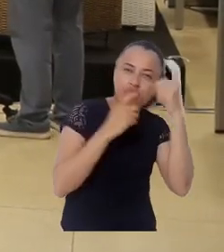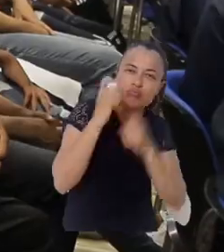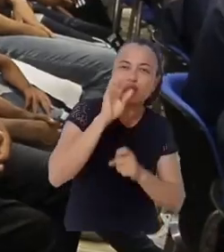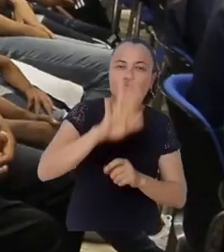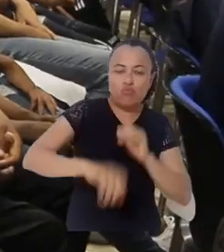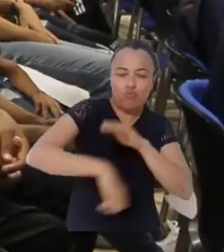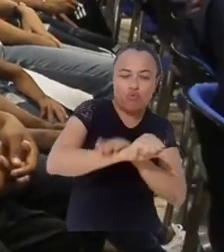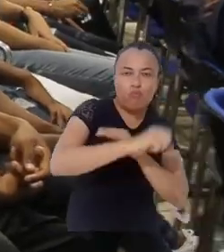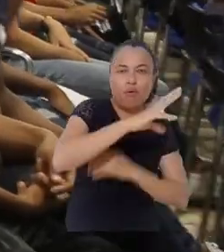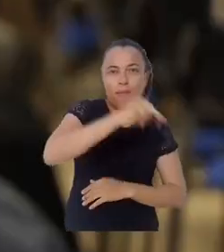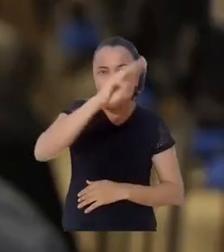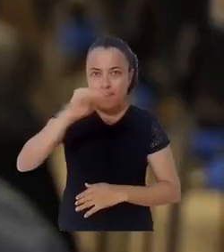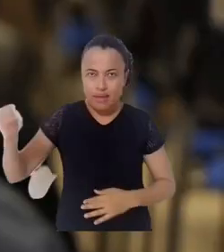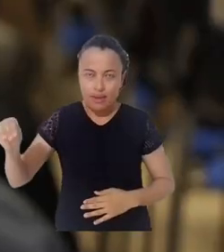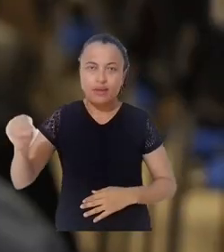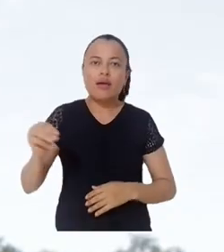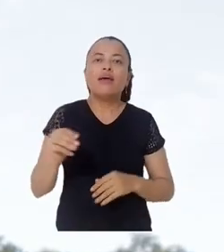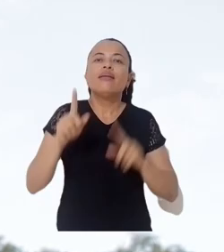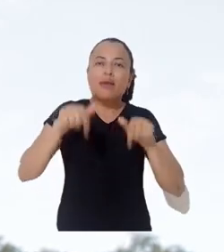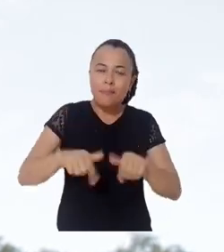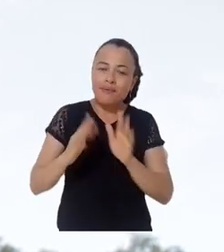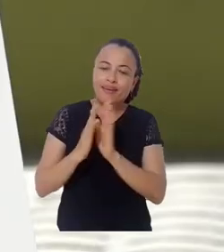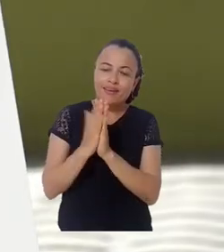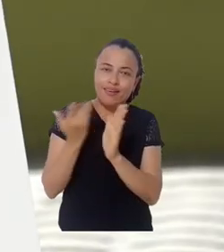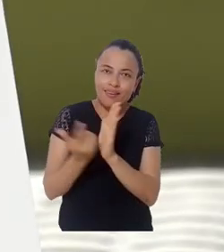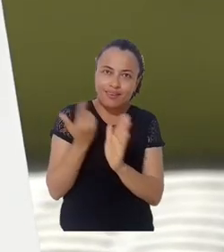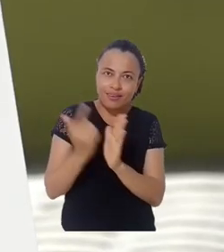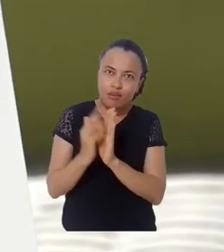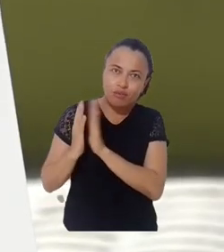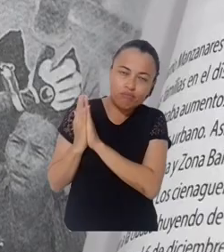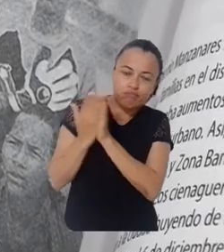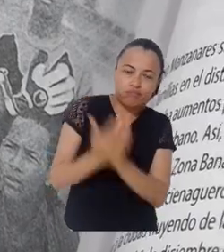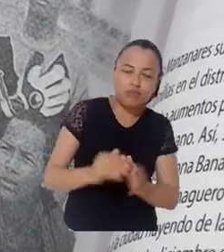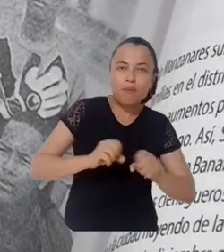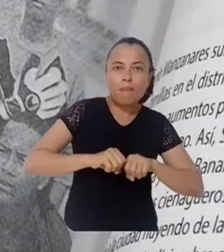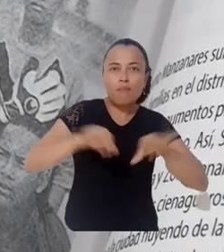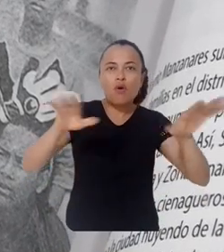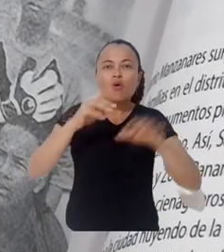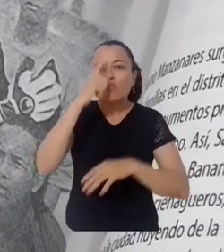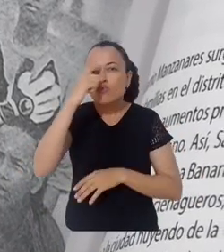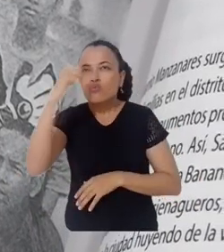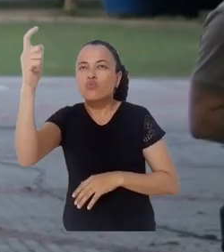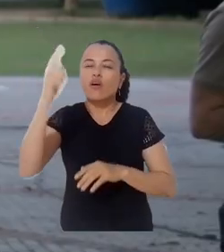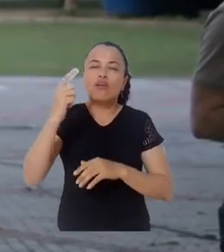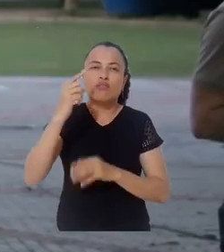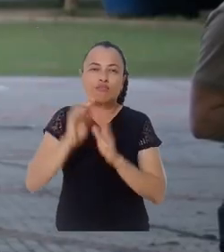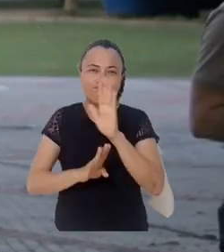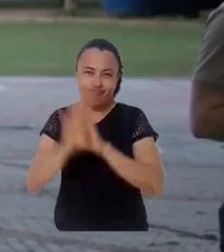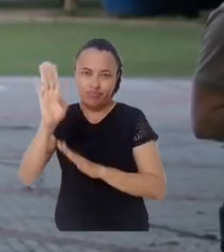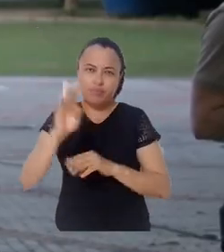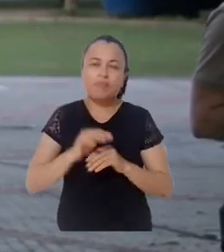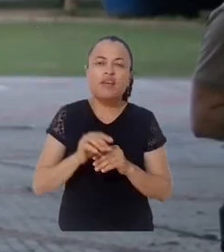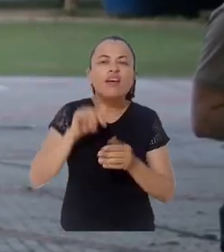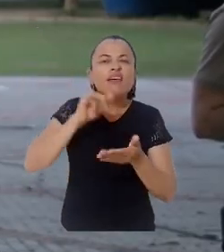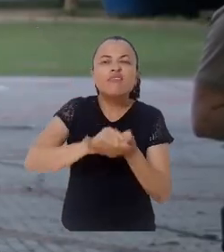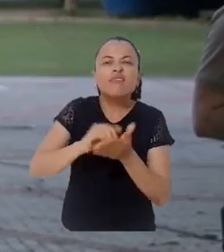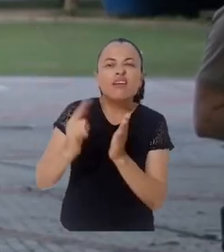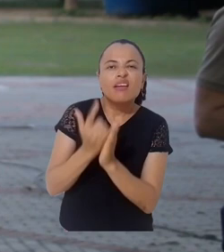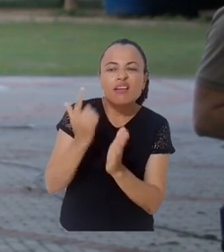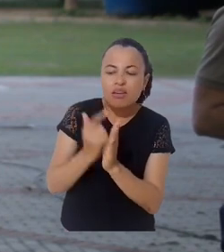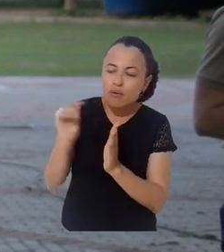del Magdalena, en la que tuvo lugar el lanzamiento del libro Un Sueño de Gloria. Es un compendio de toda la